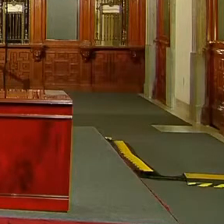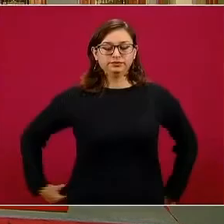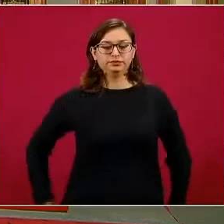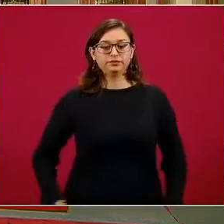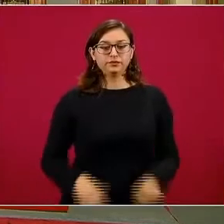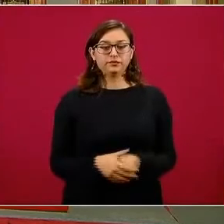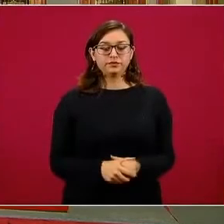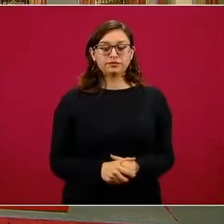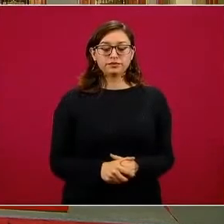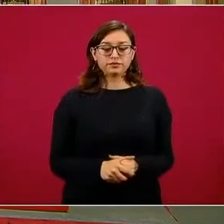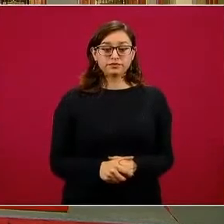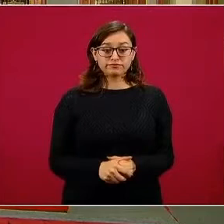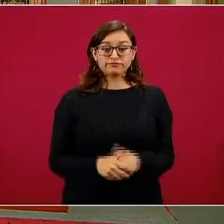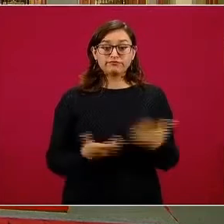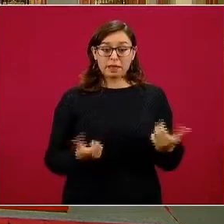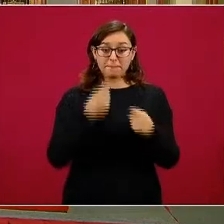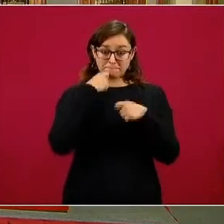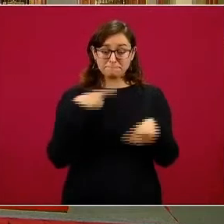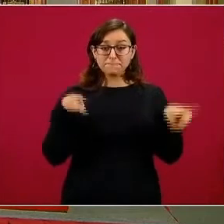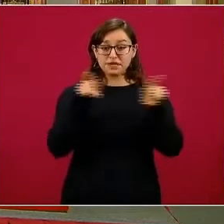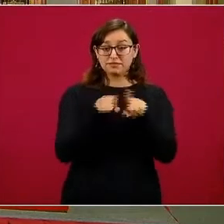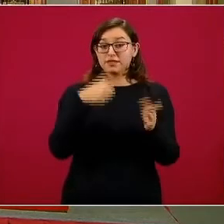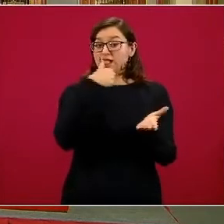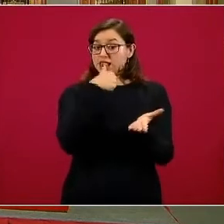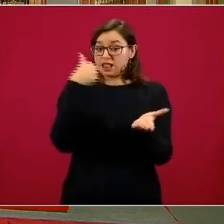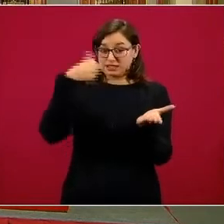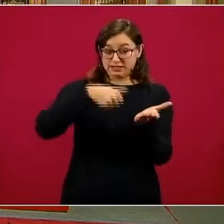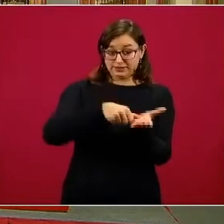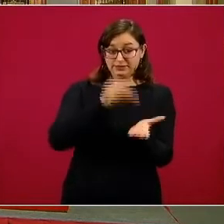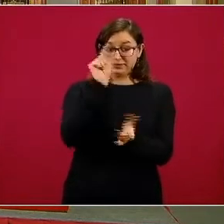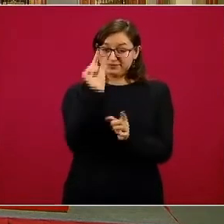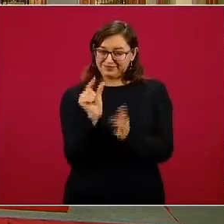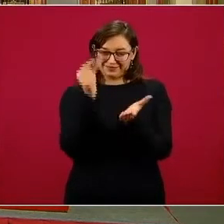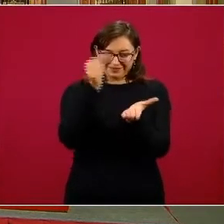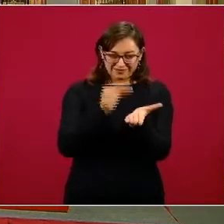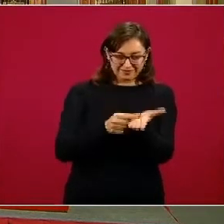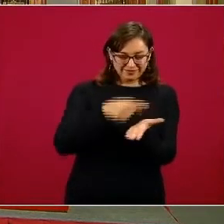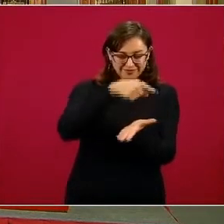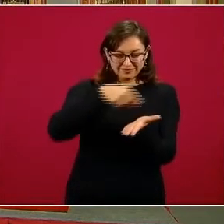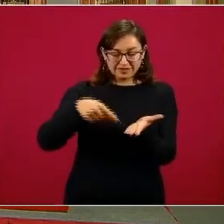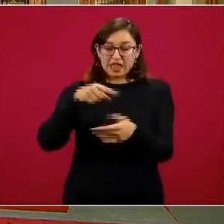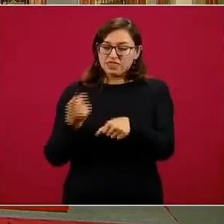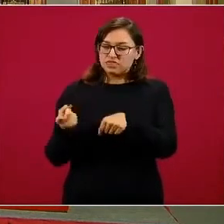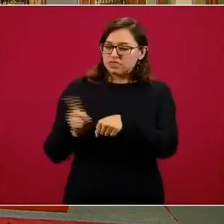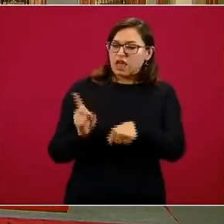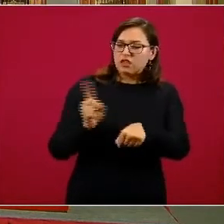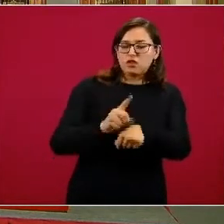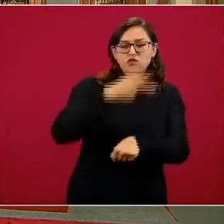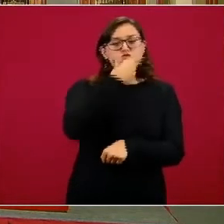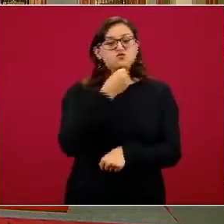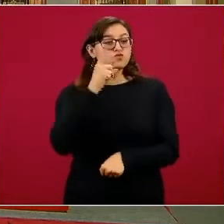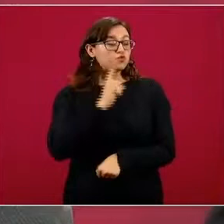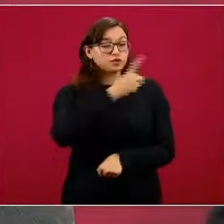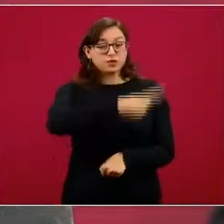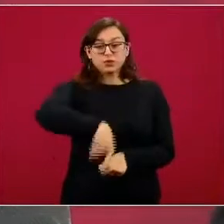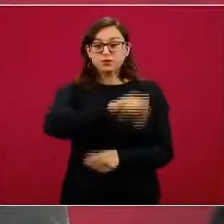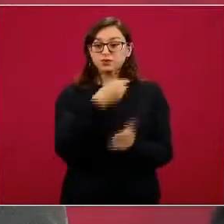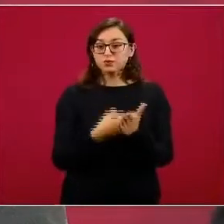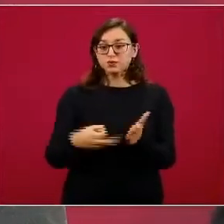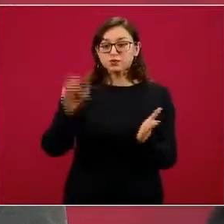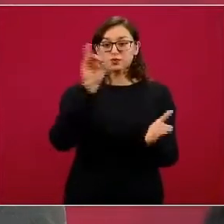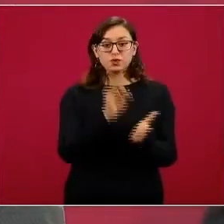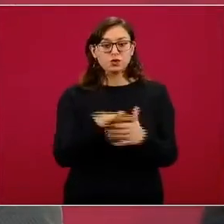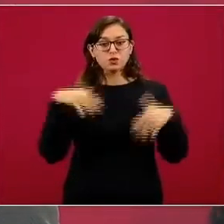La cancelación de la estampilla postal Héroes y Heroínas de cada día es un acto que tiene muy